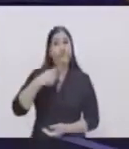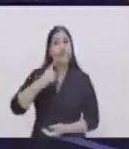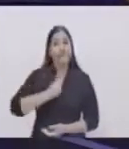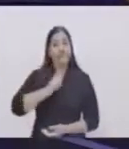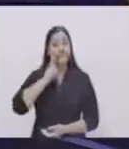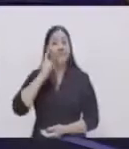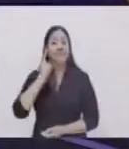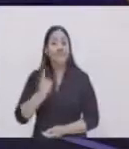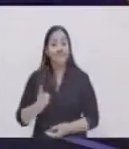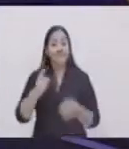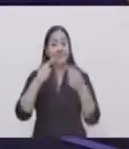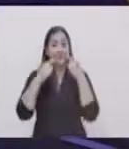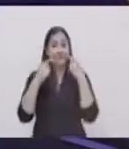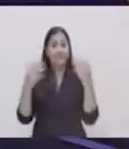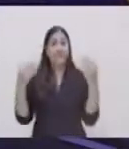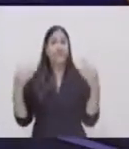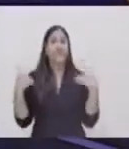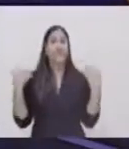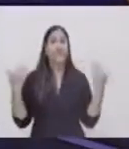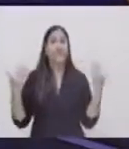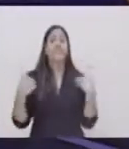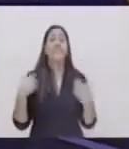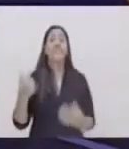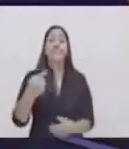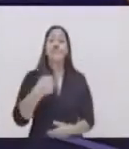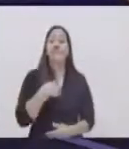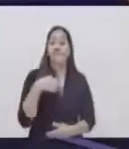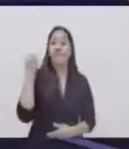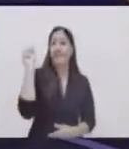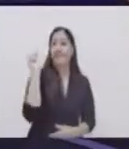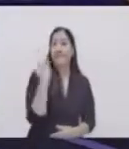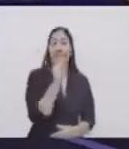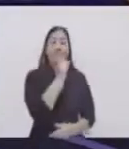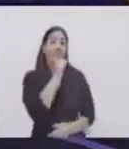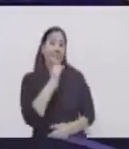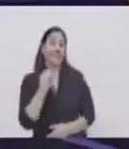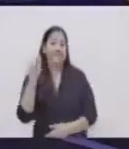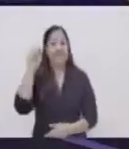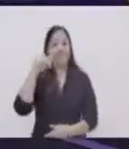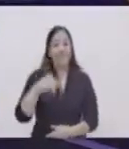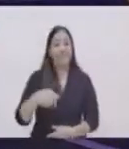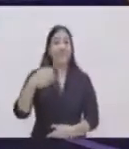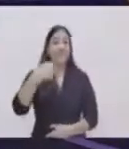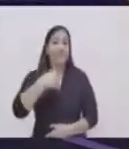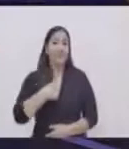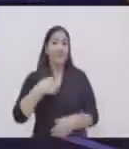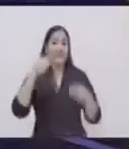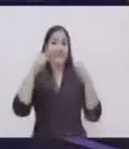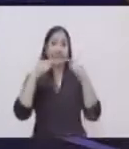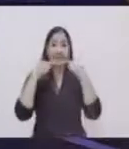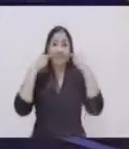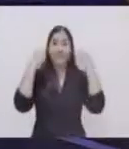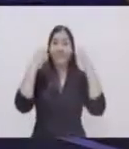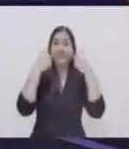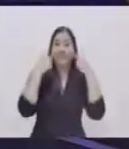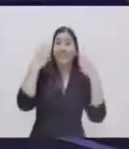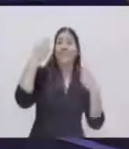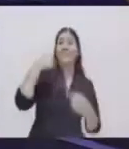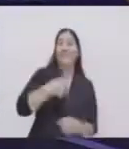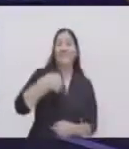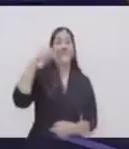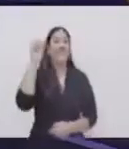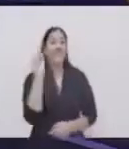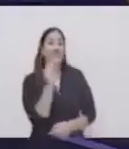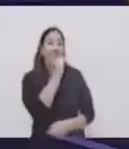Yo soy feliz, yo canto aquí. Yo soy feliz,